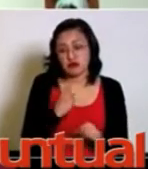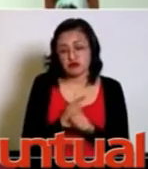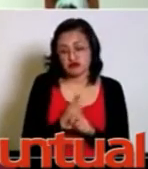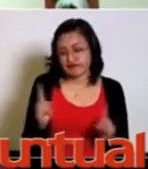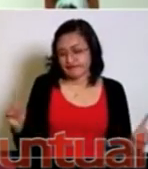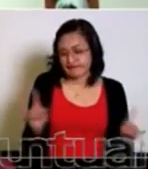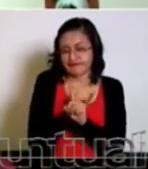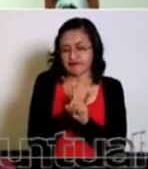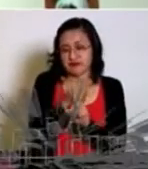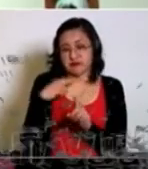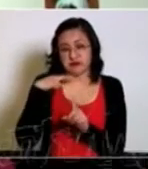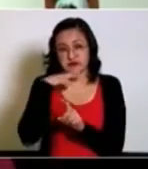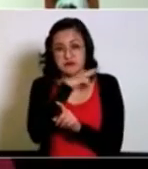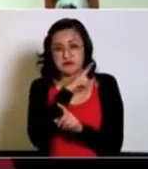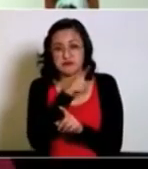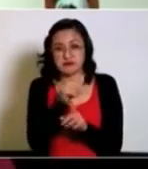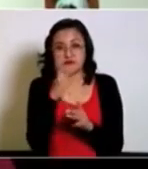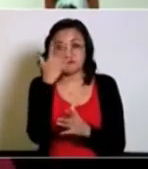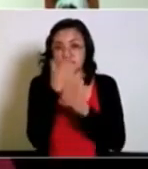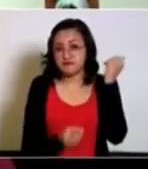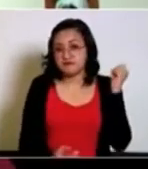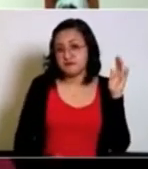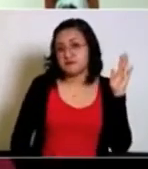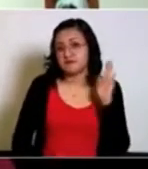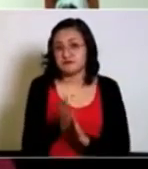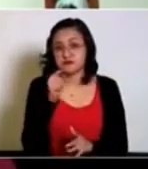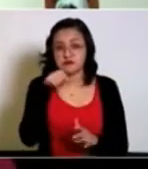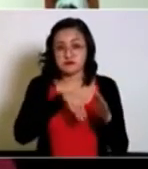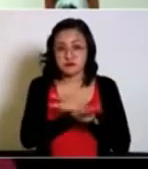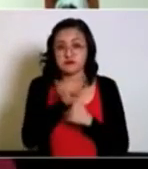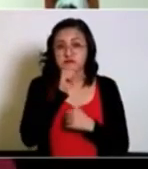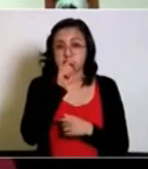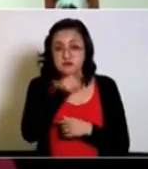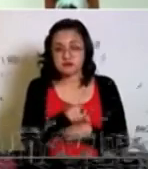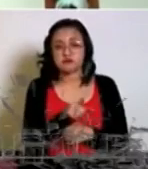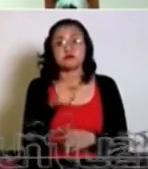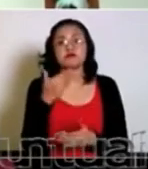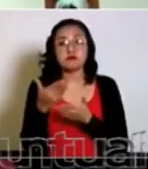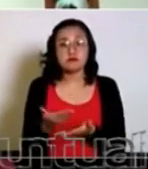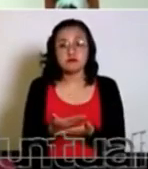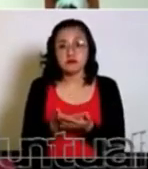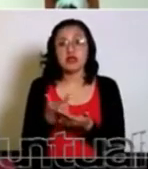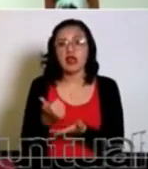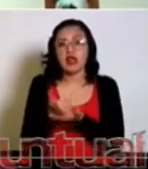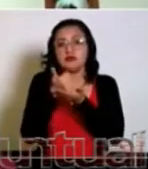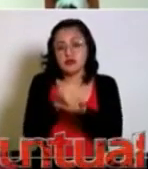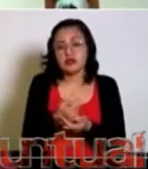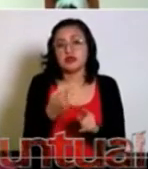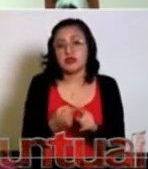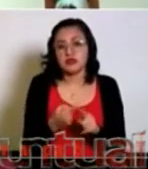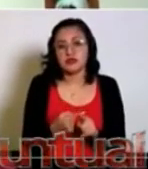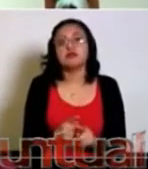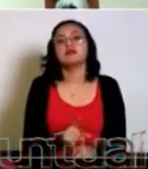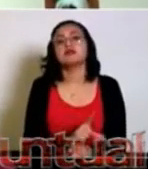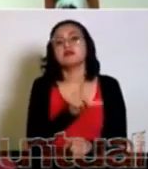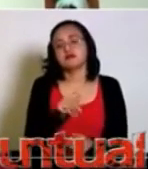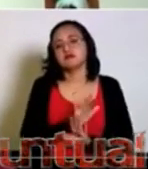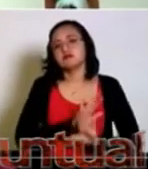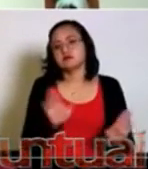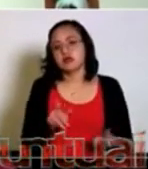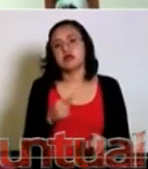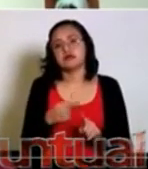evadir justamente a este vehículo, llegar a Aguacatlán, pedir ahí el auxilio y